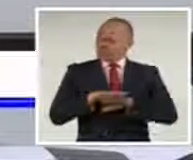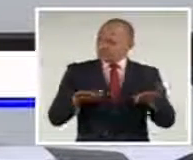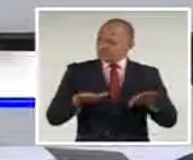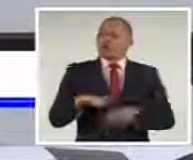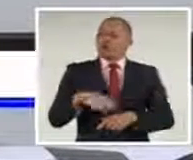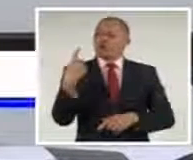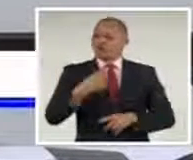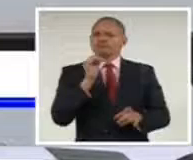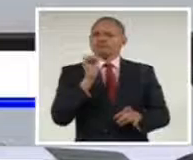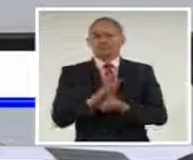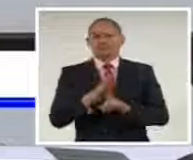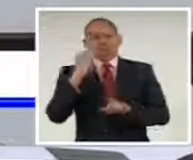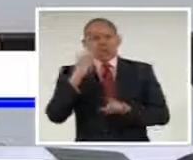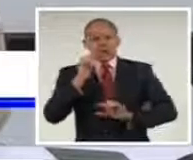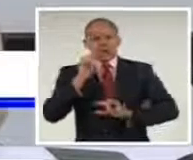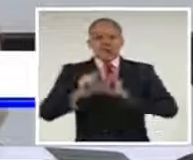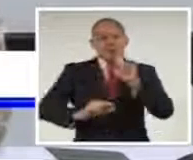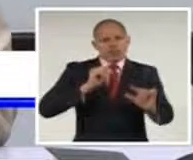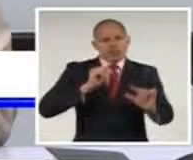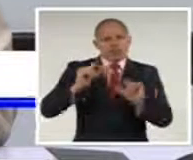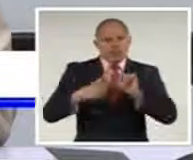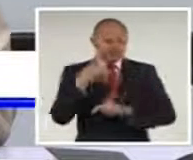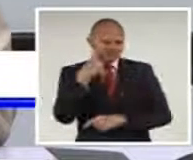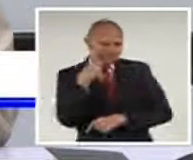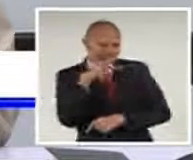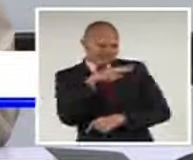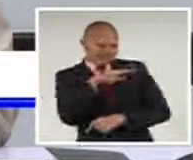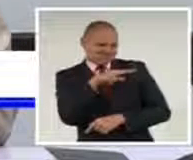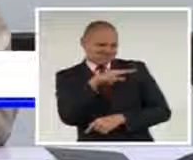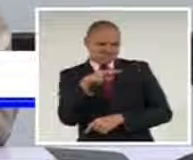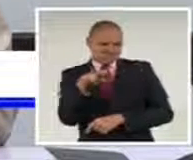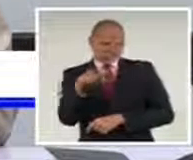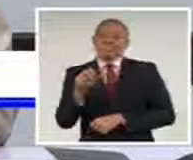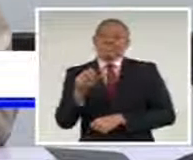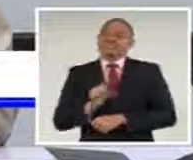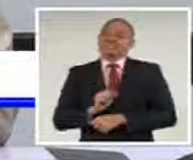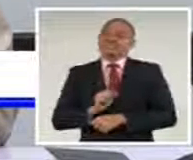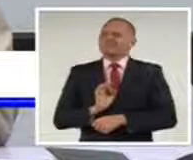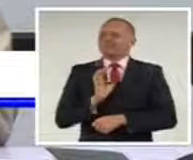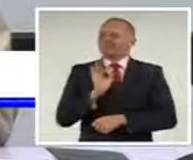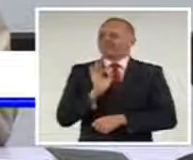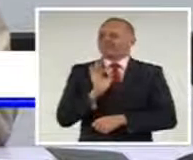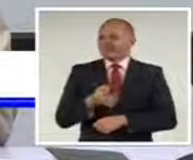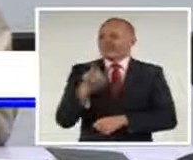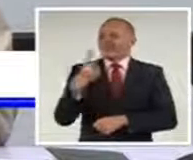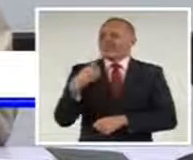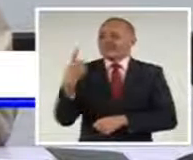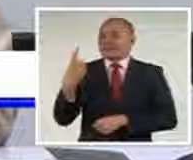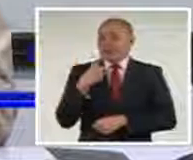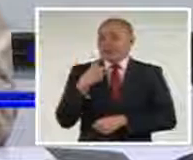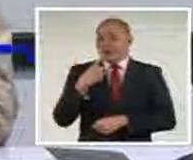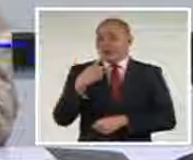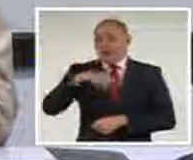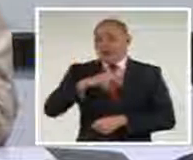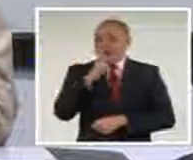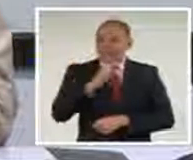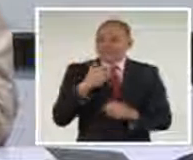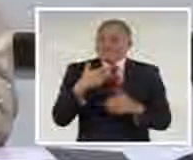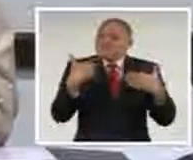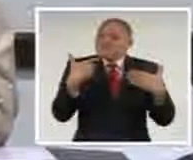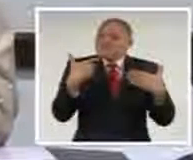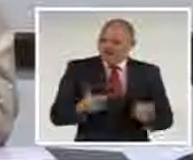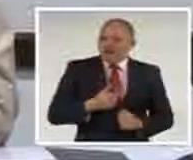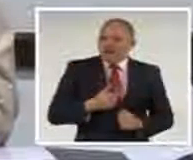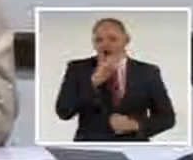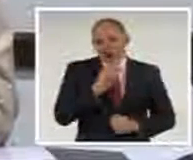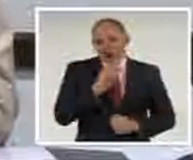promoviendo están indicando que nosotros necesitamos una respuesta más culta, más elevada y más integral por parte de